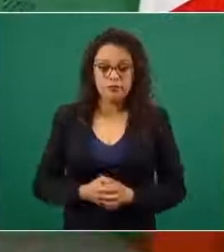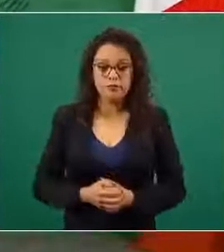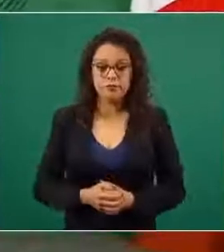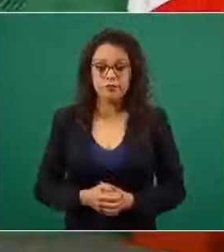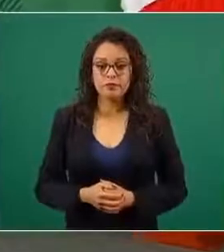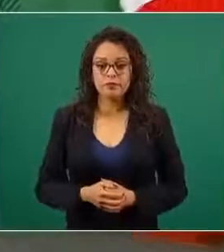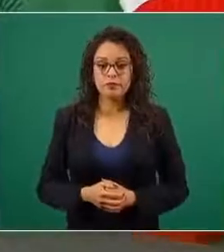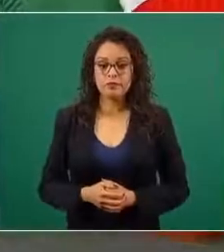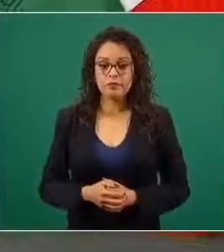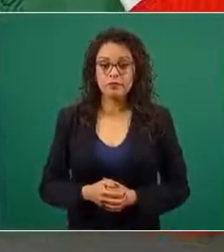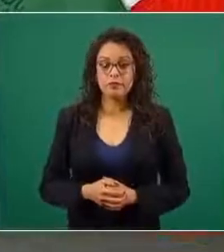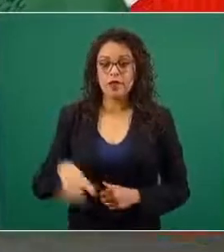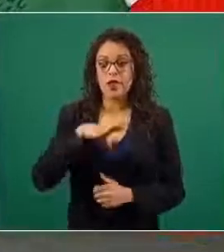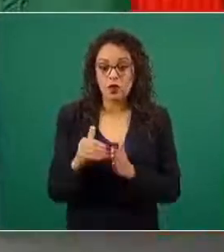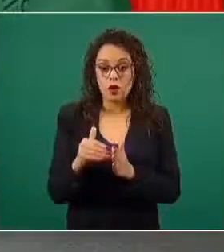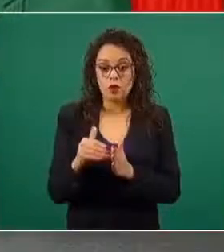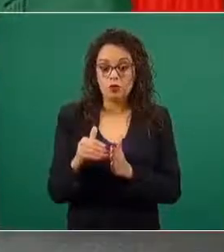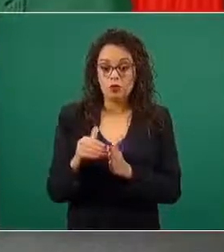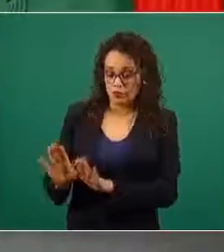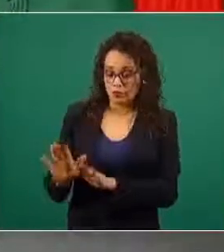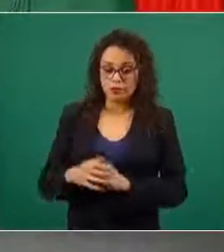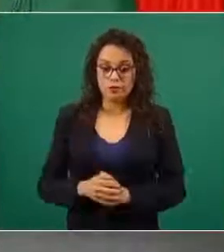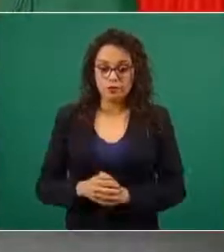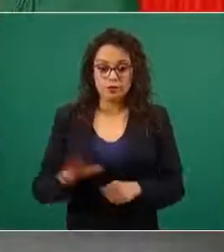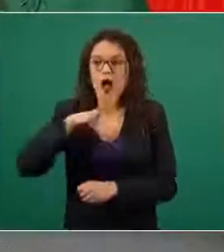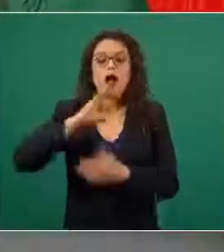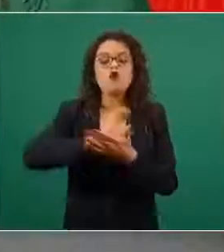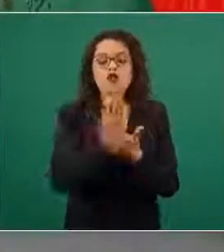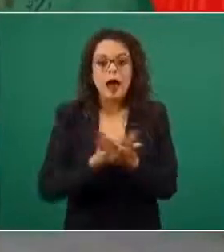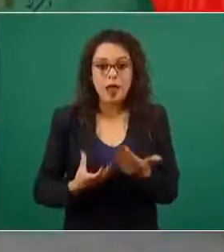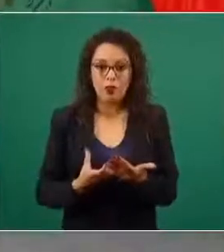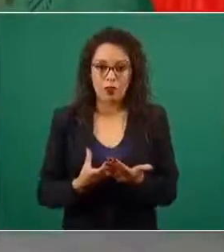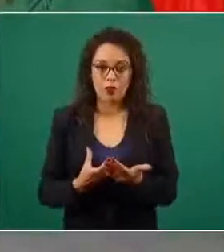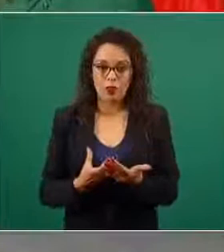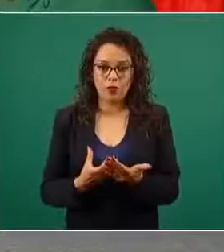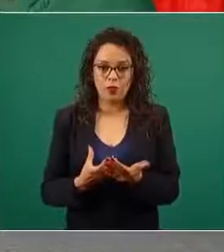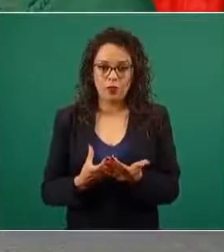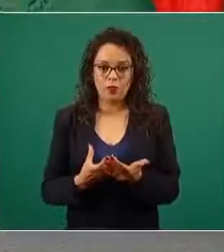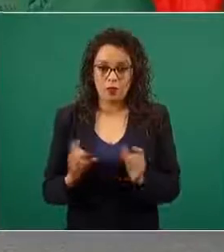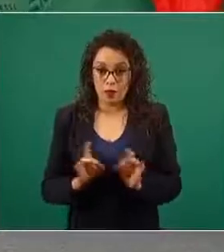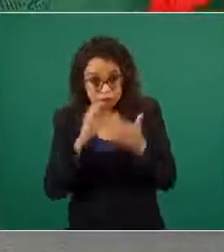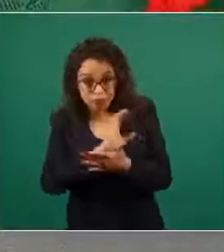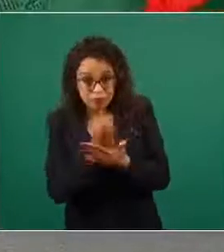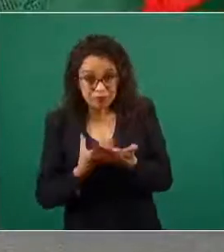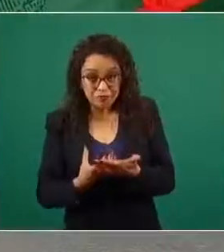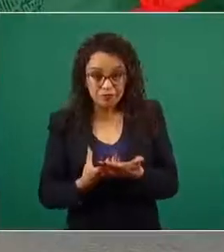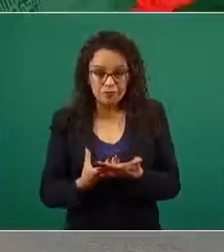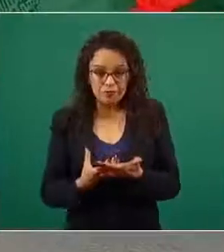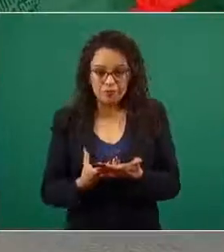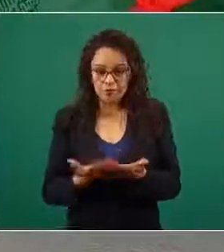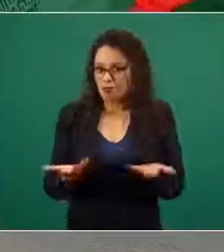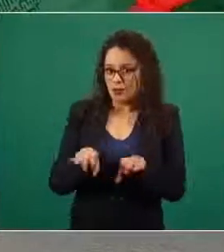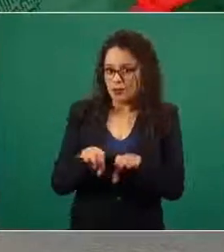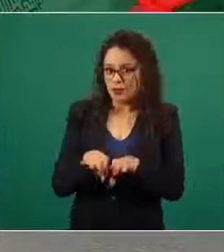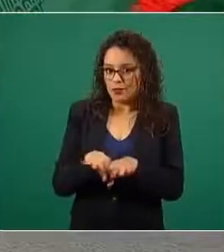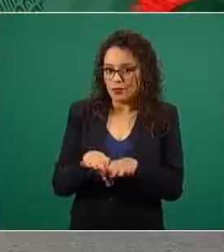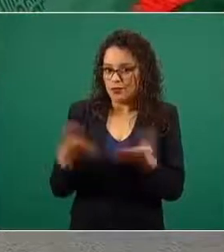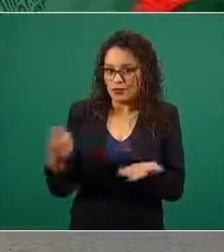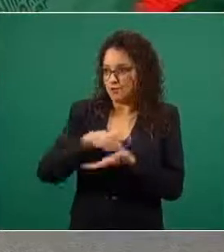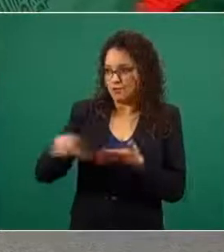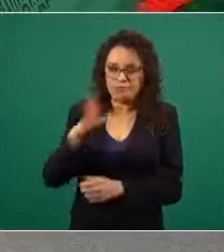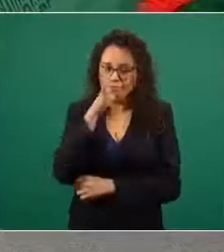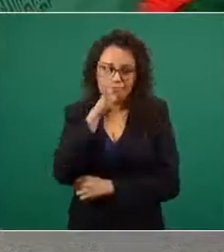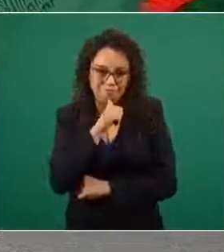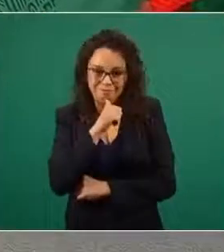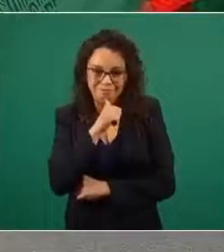Tenemos disponibles 25,000 millones, o sea, porque son contratos. Entonces, si no se tiene eso, pues no se obtiene la